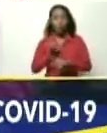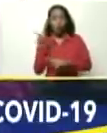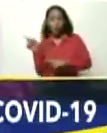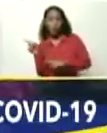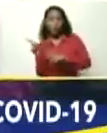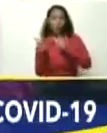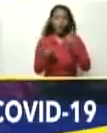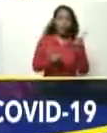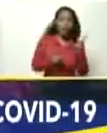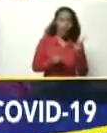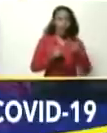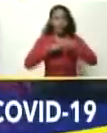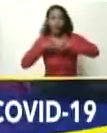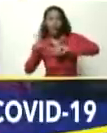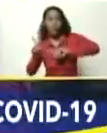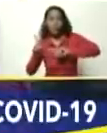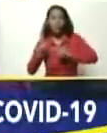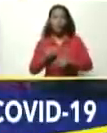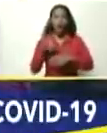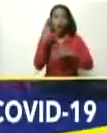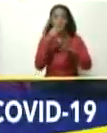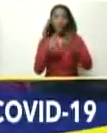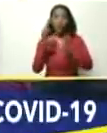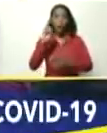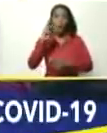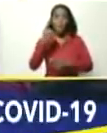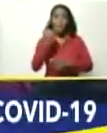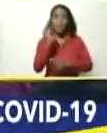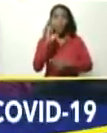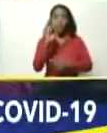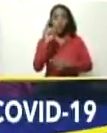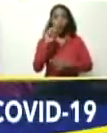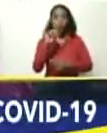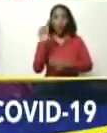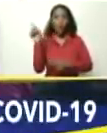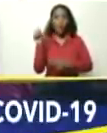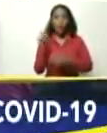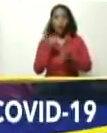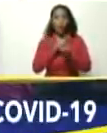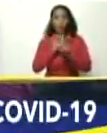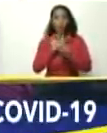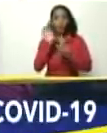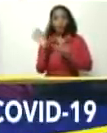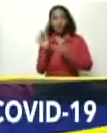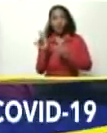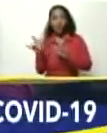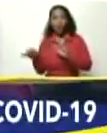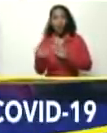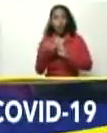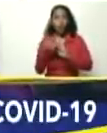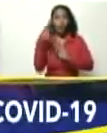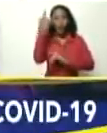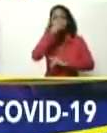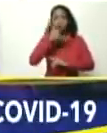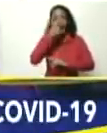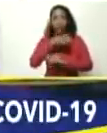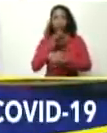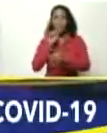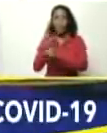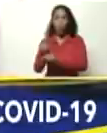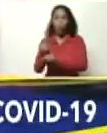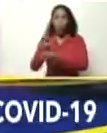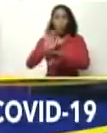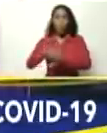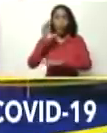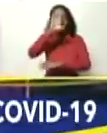allá, la variante Omicron nació producto de la discriminación contra el África, porque